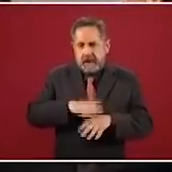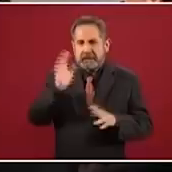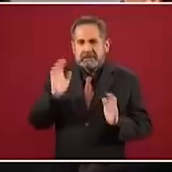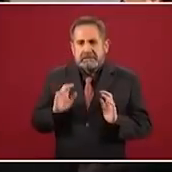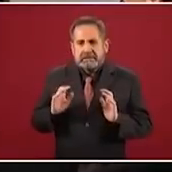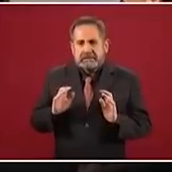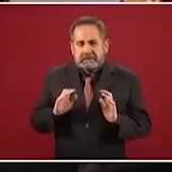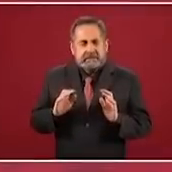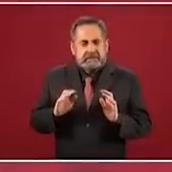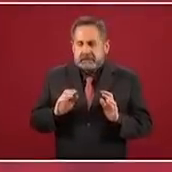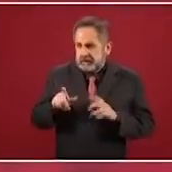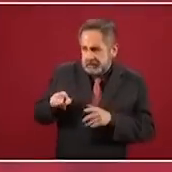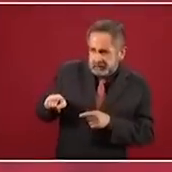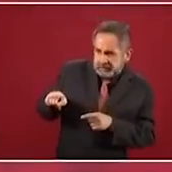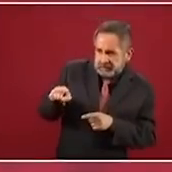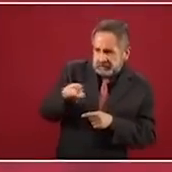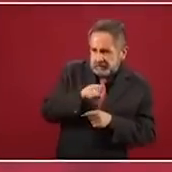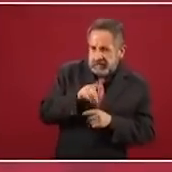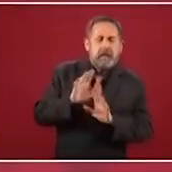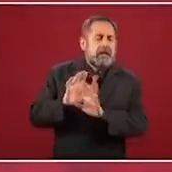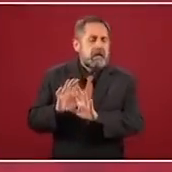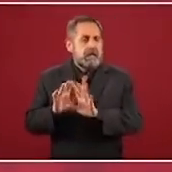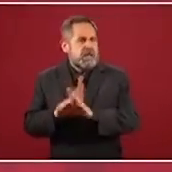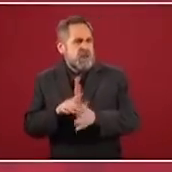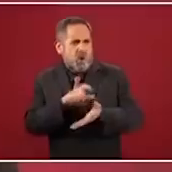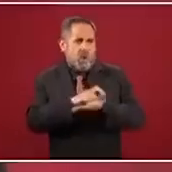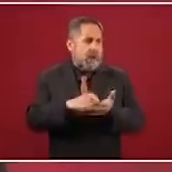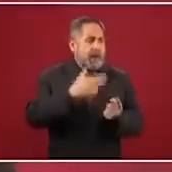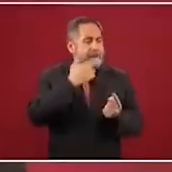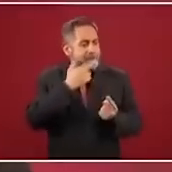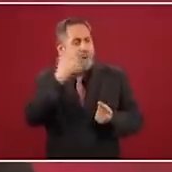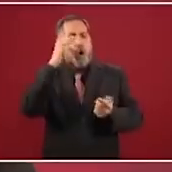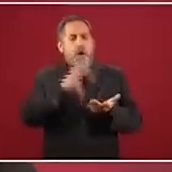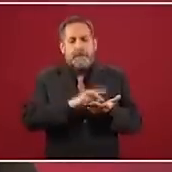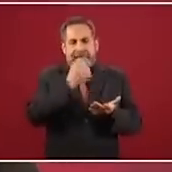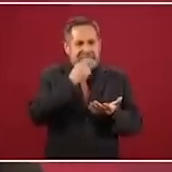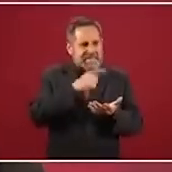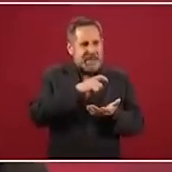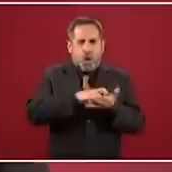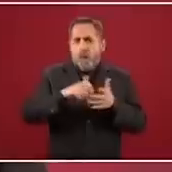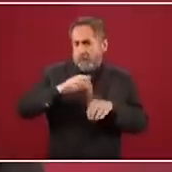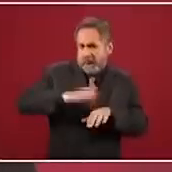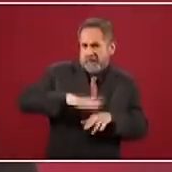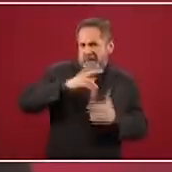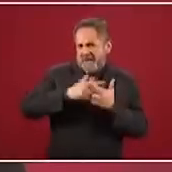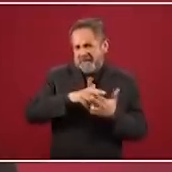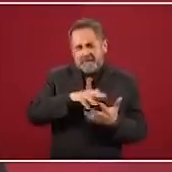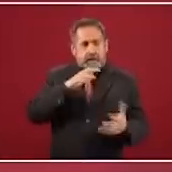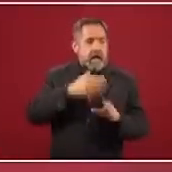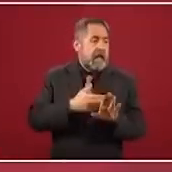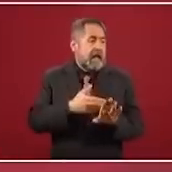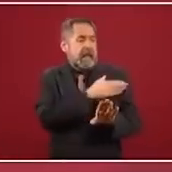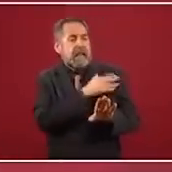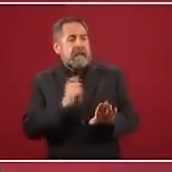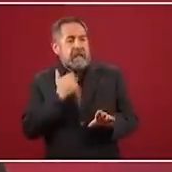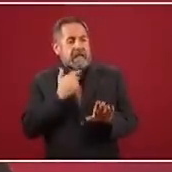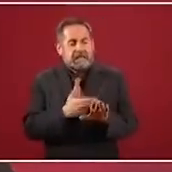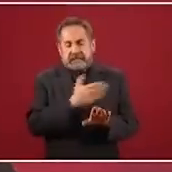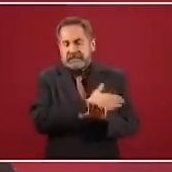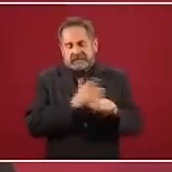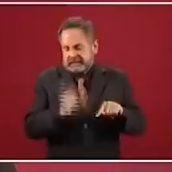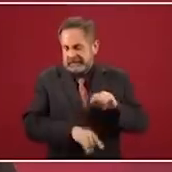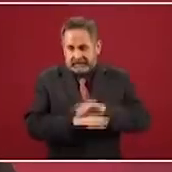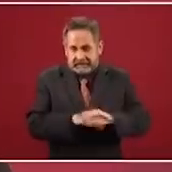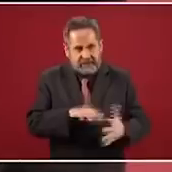de la demanda en los mejores insumos y quitar los insumos antiguos, como el que comenté la vez